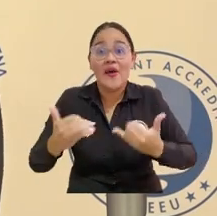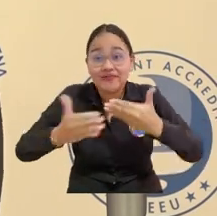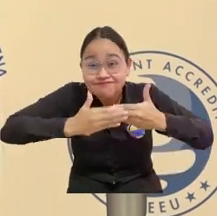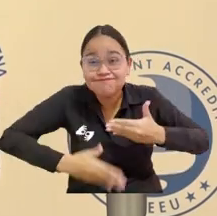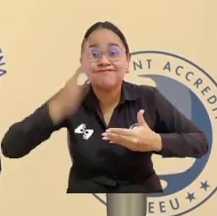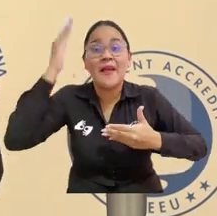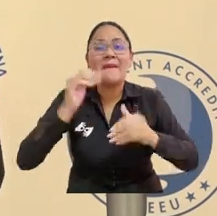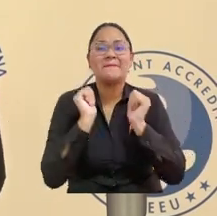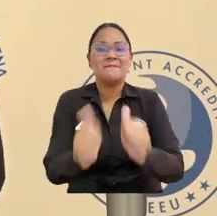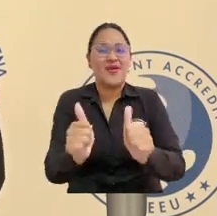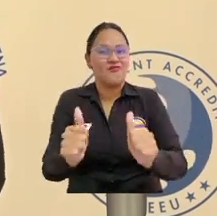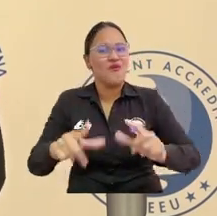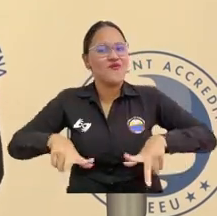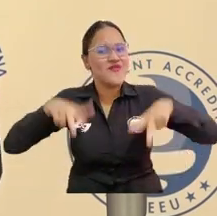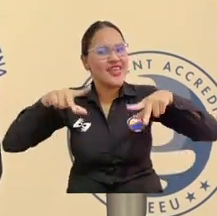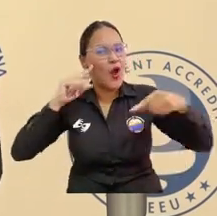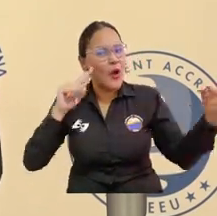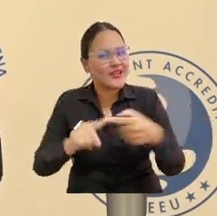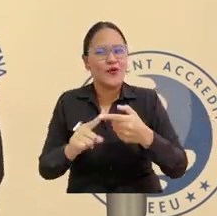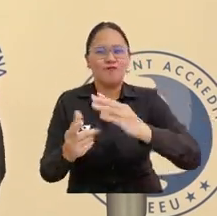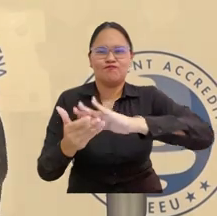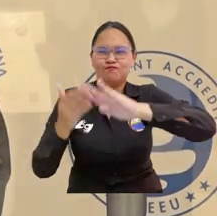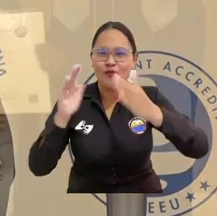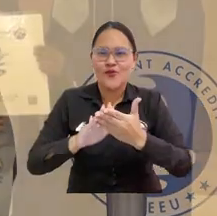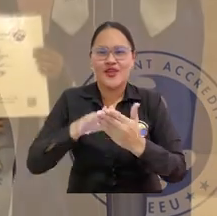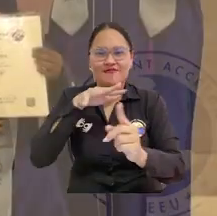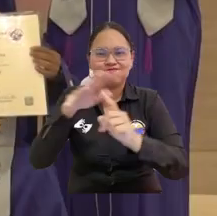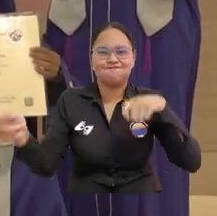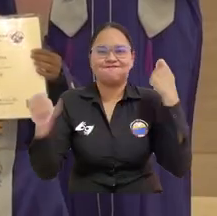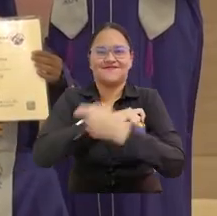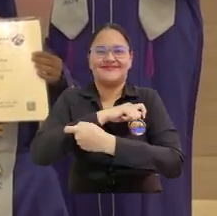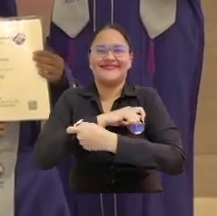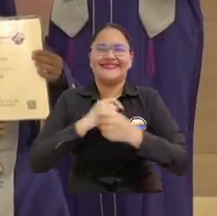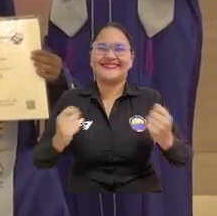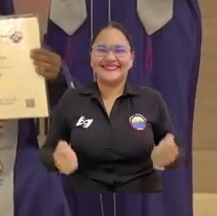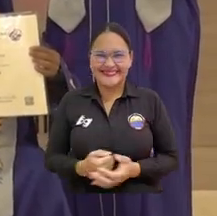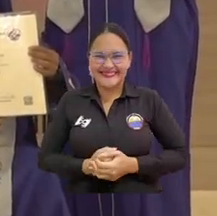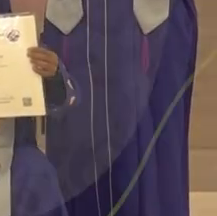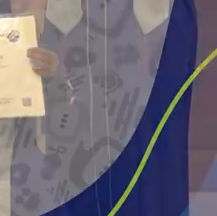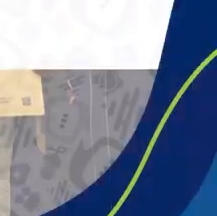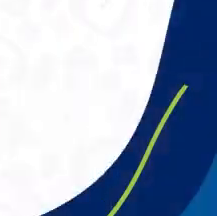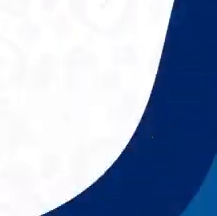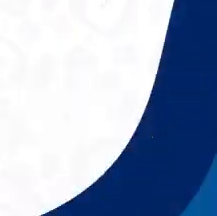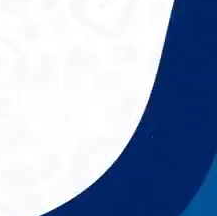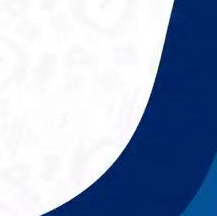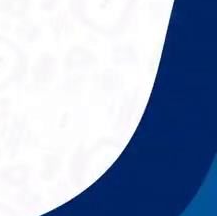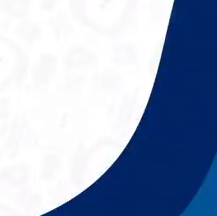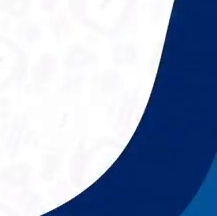hoy y para que empezara uno nuevo, el de su propia transformación y el de su comunidad.